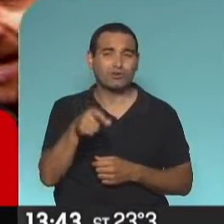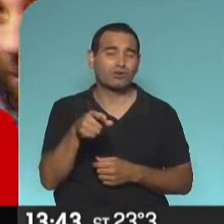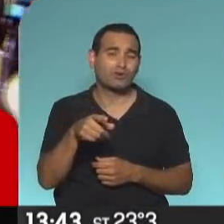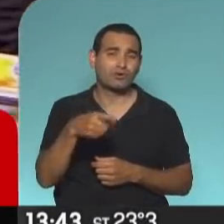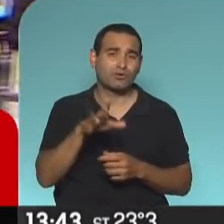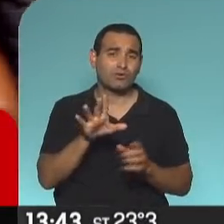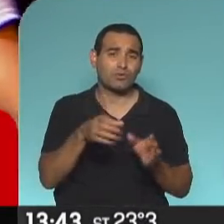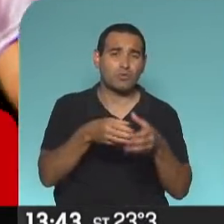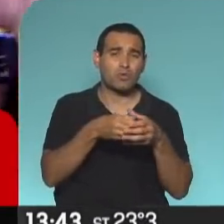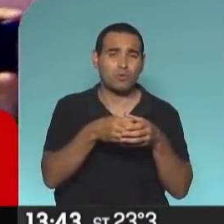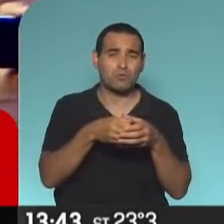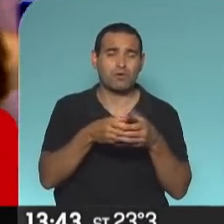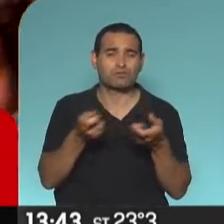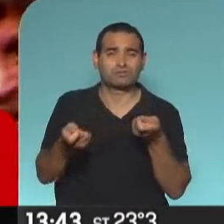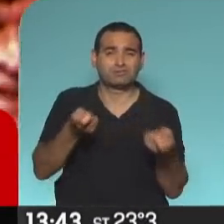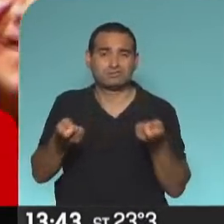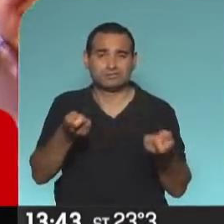por su actual